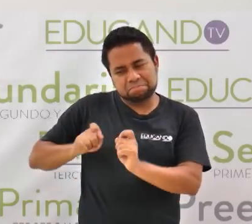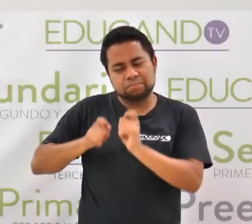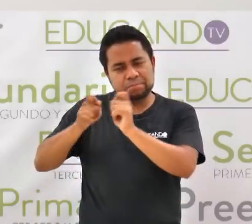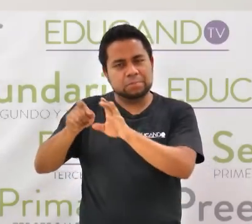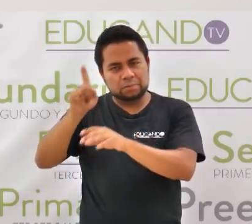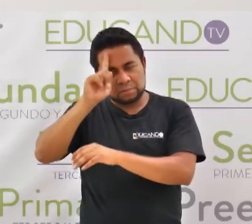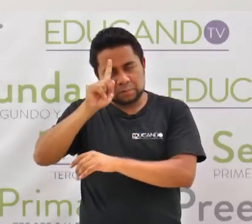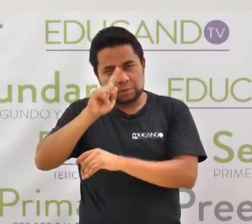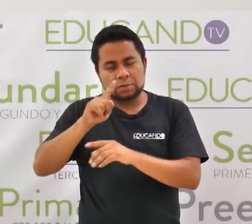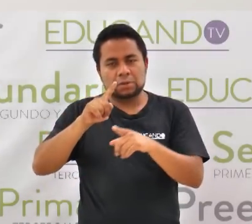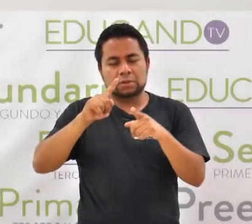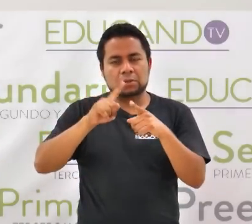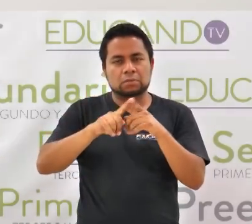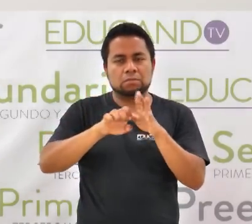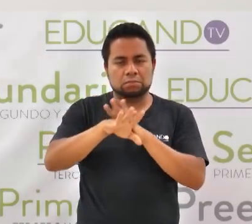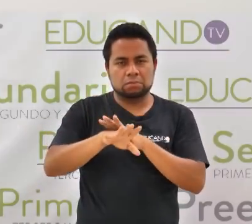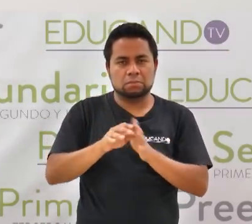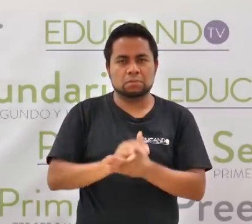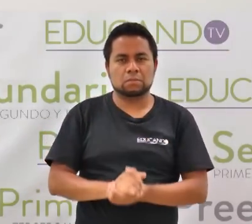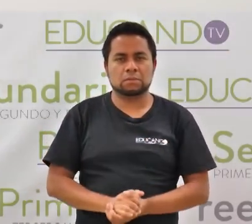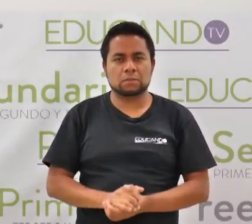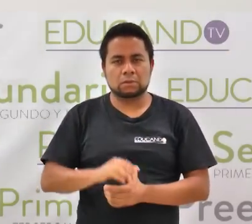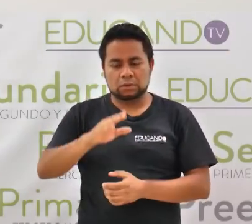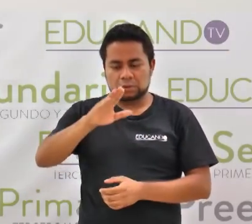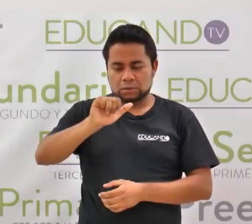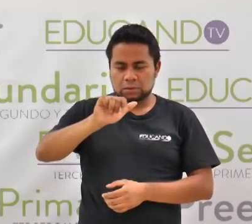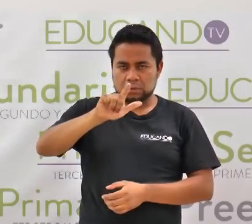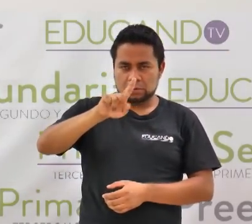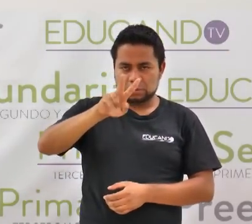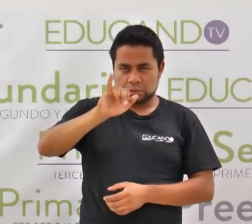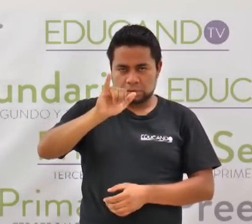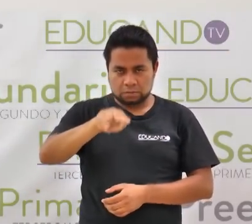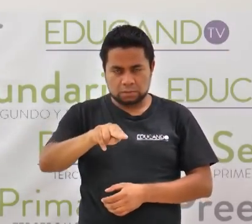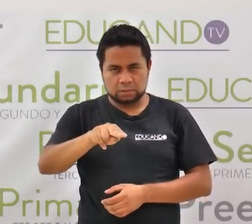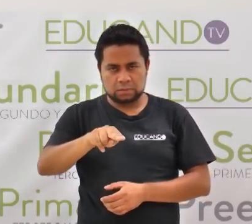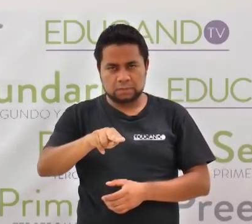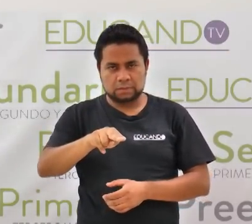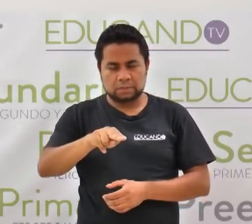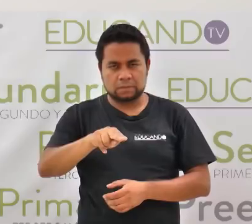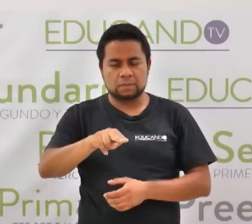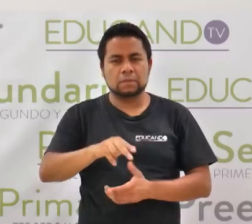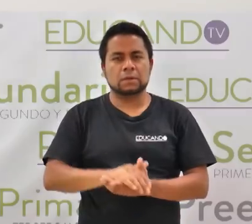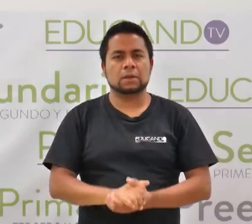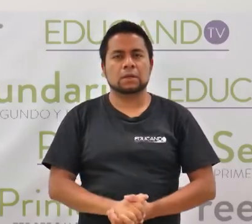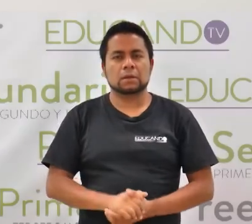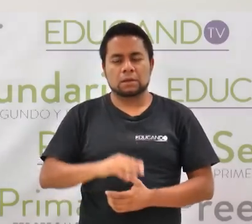interesantes. Una de estas se llama Calvin